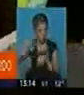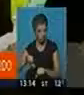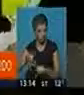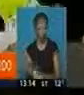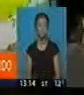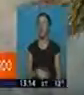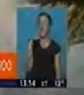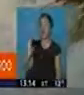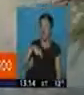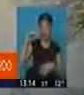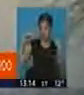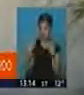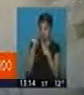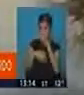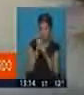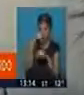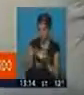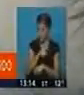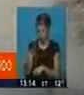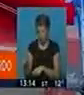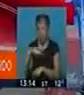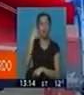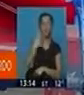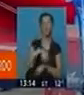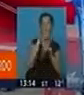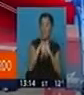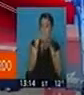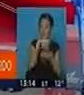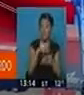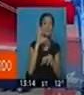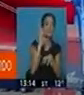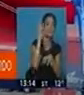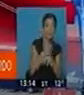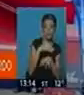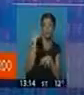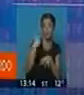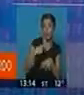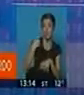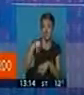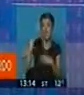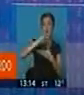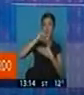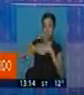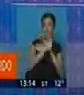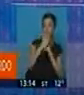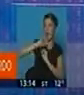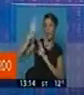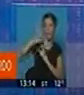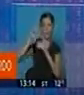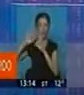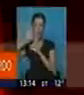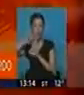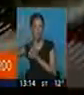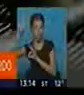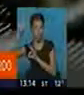sin acuerdo, los productos agrícolas constituyen más de la mitad de las importaciones europeas que llegan desde el Mercosur, de las que el